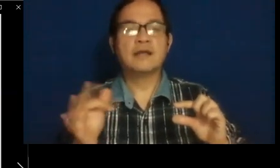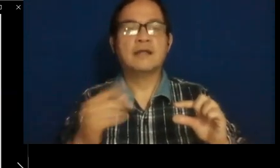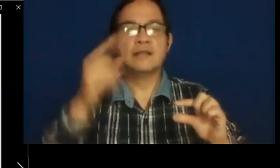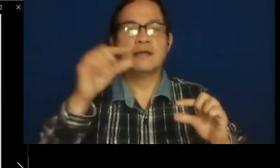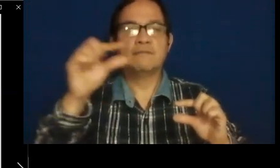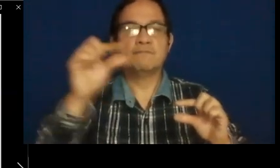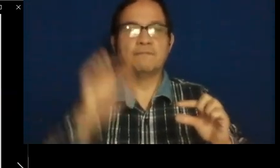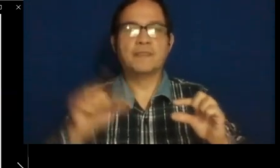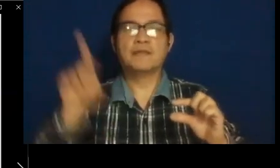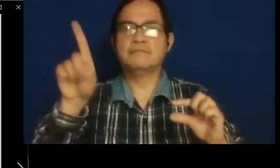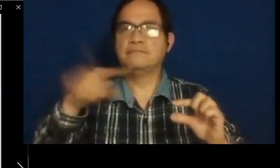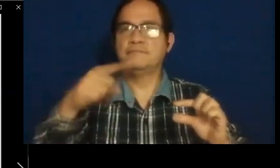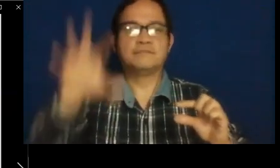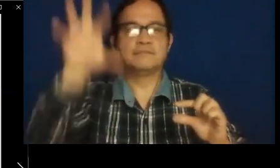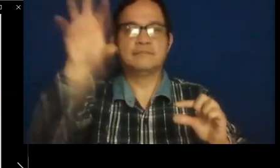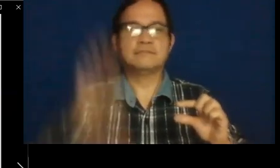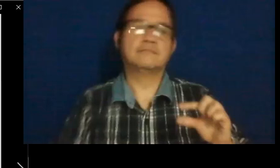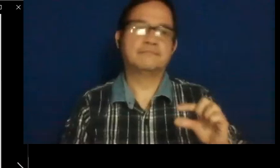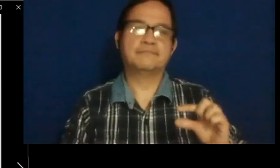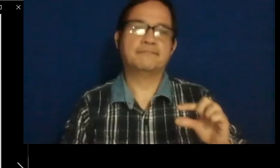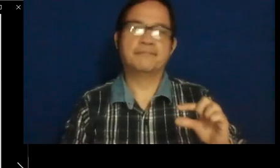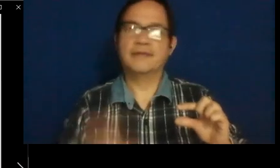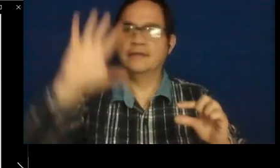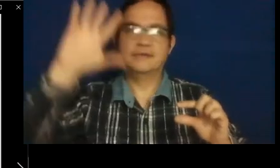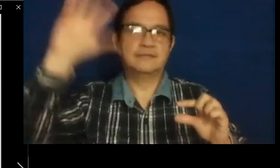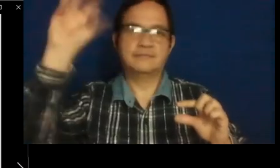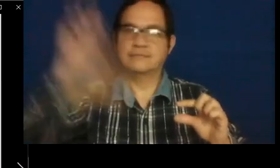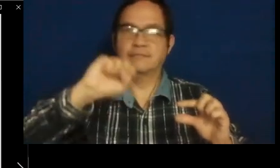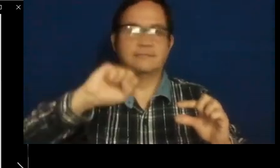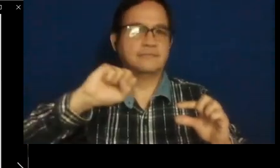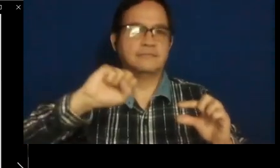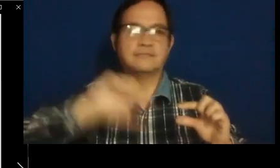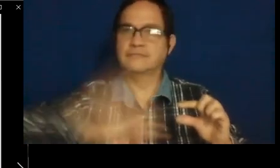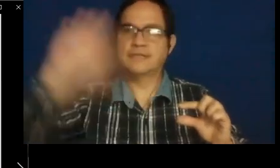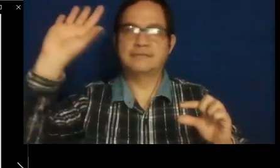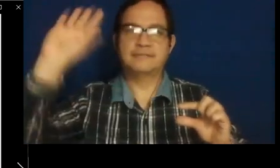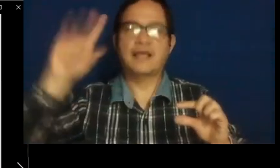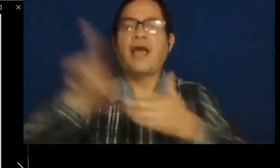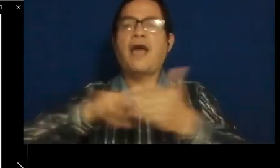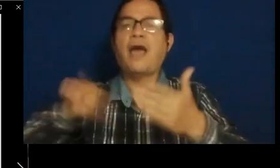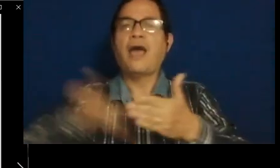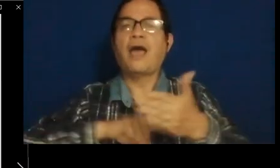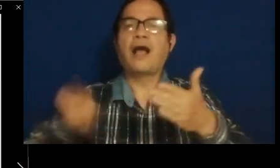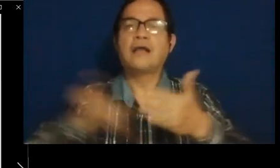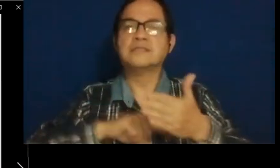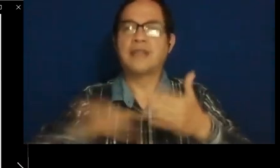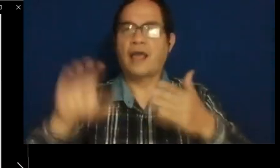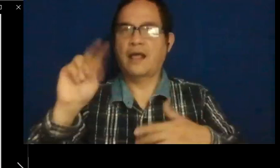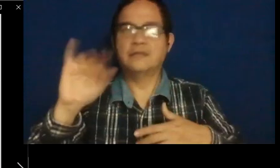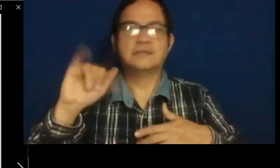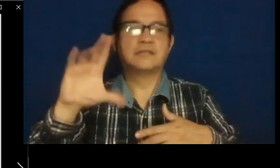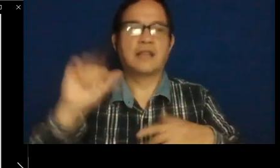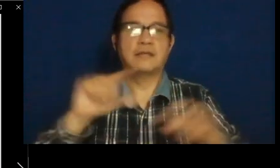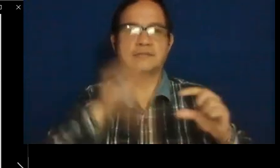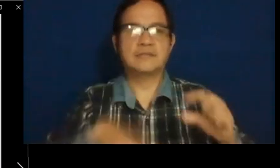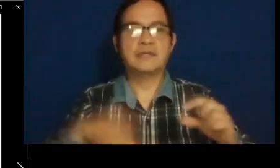T1 se van a cancelar. Este T1 positivo con este T1 negativo se cancelan, entonces por eso no se pone nada aquí abajo. Y aquí al hacer